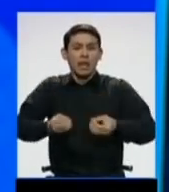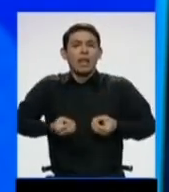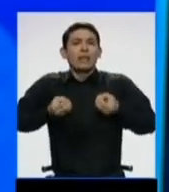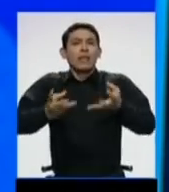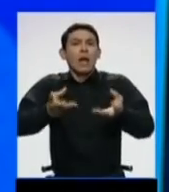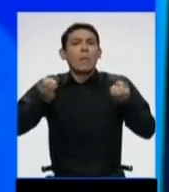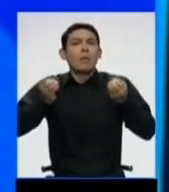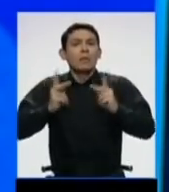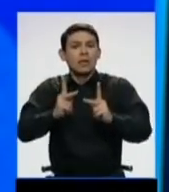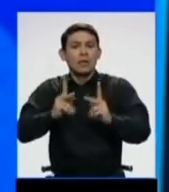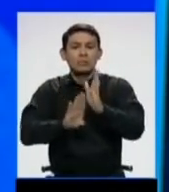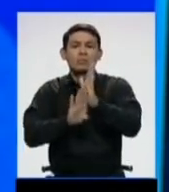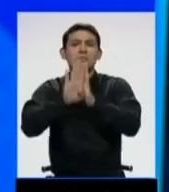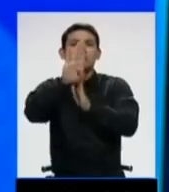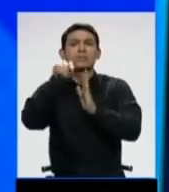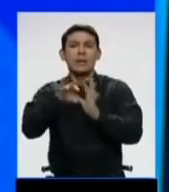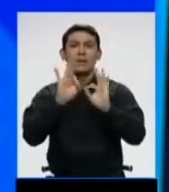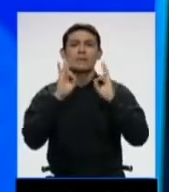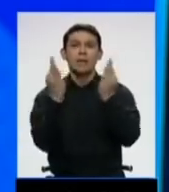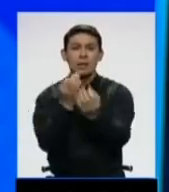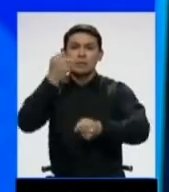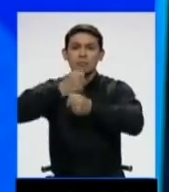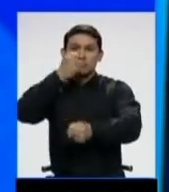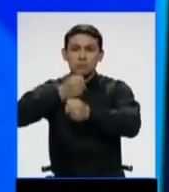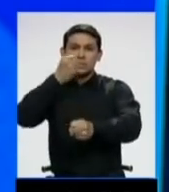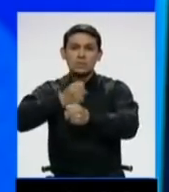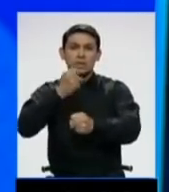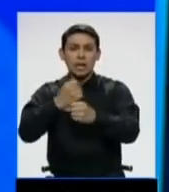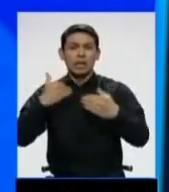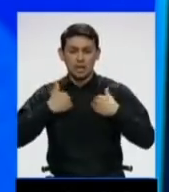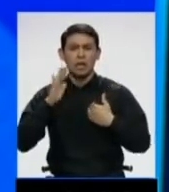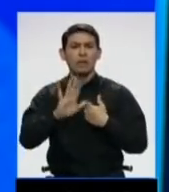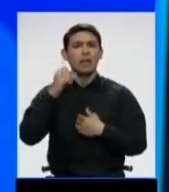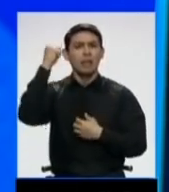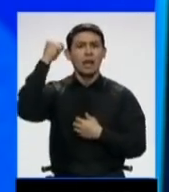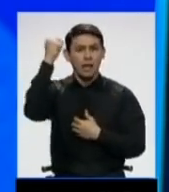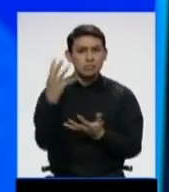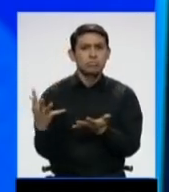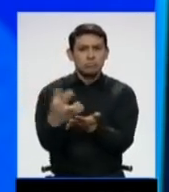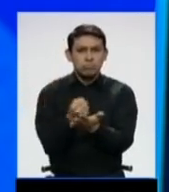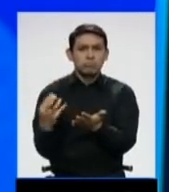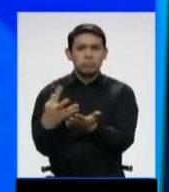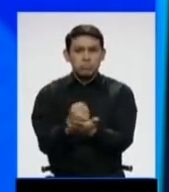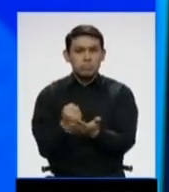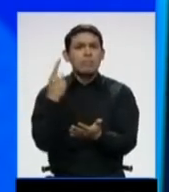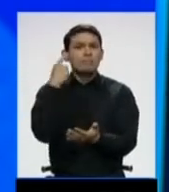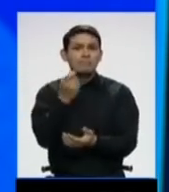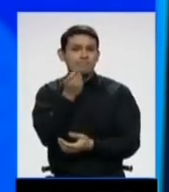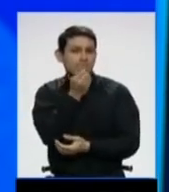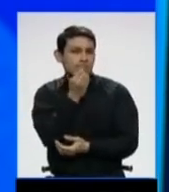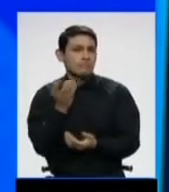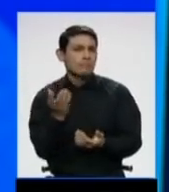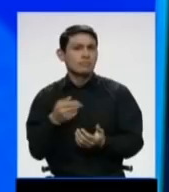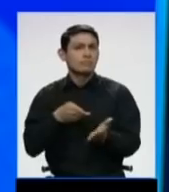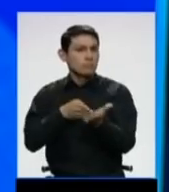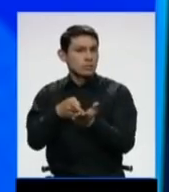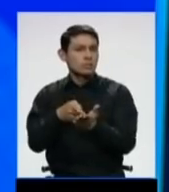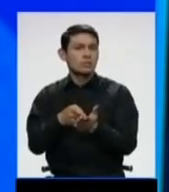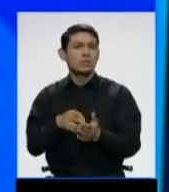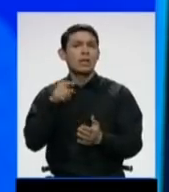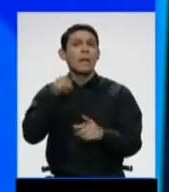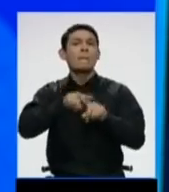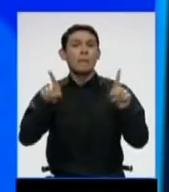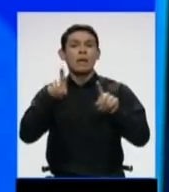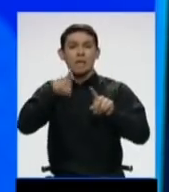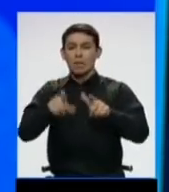oportunidad de desarrollo a esas familias que trabajan y tienen todo el derecho de ganarse el pan honradamente, pero dentro del orden con inspección